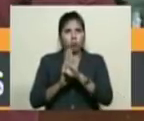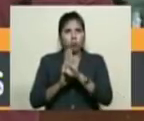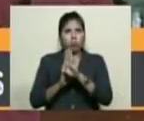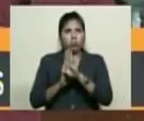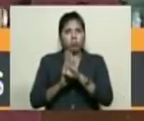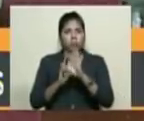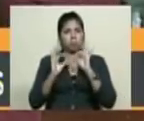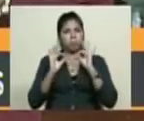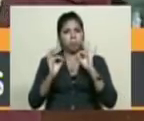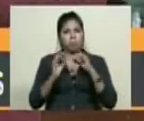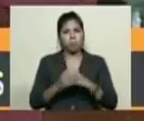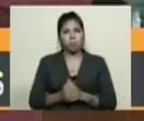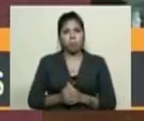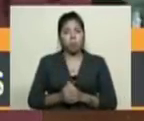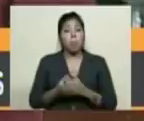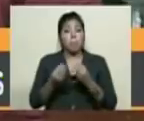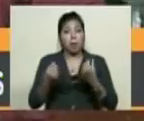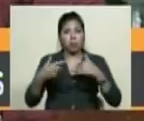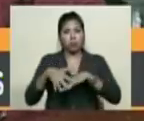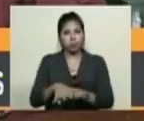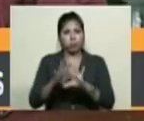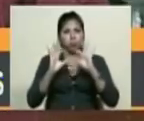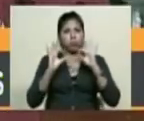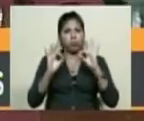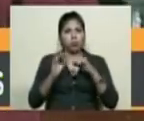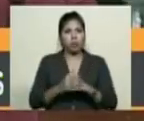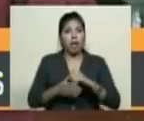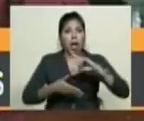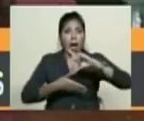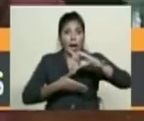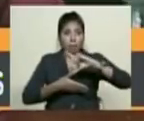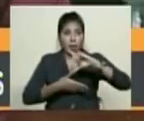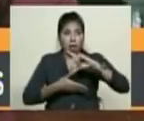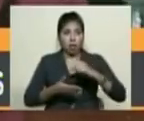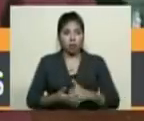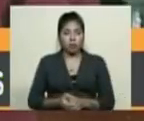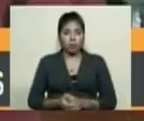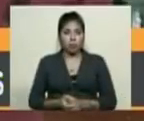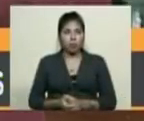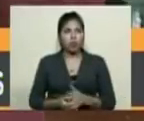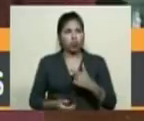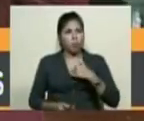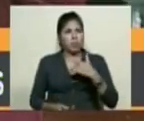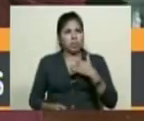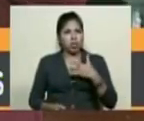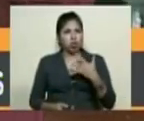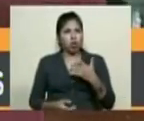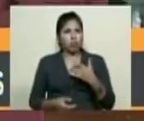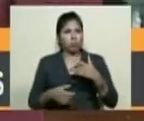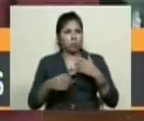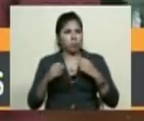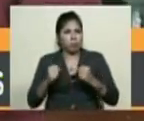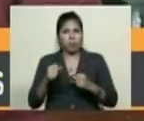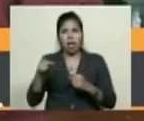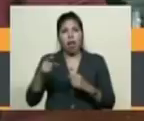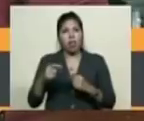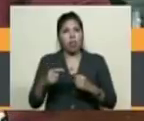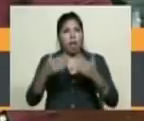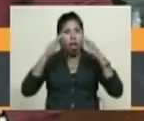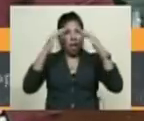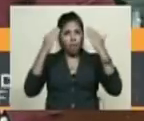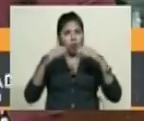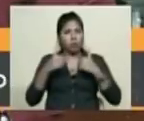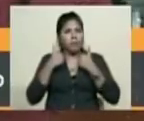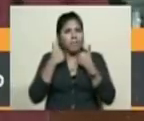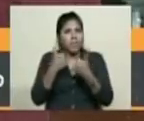necesita para la integración y el desarrollo de América Latina, de América del Sur. Estoy seguro que la presidencia de Evo va a ser una presidencia